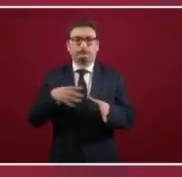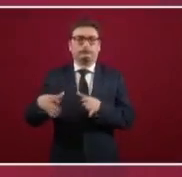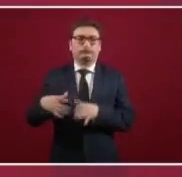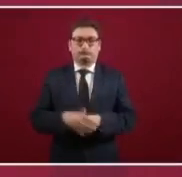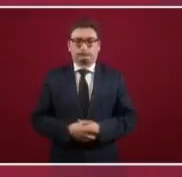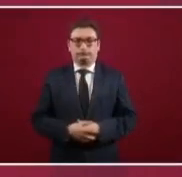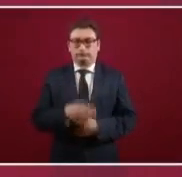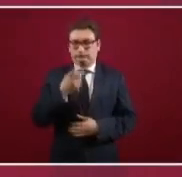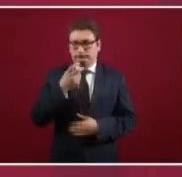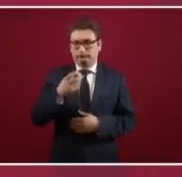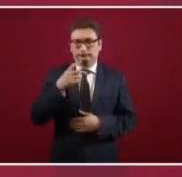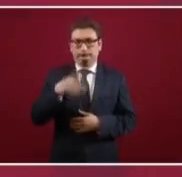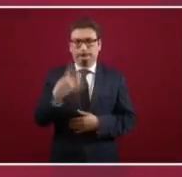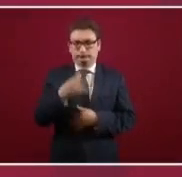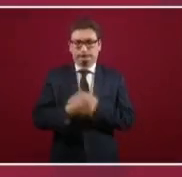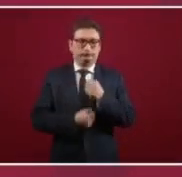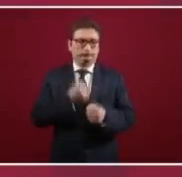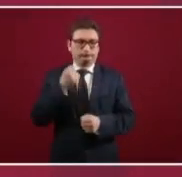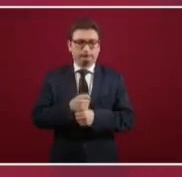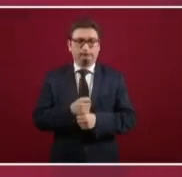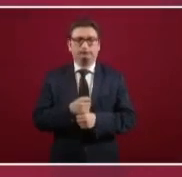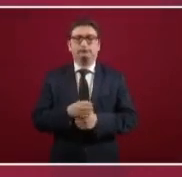y que en 14 años